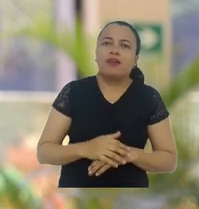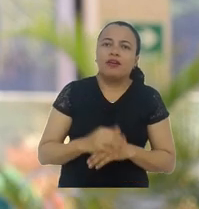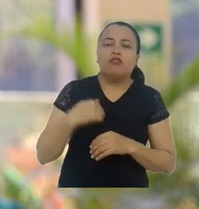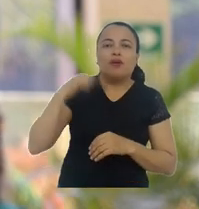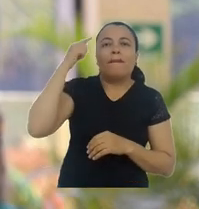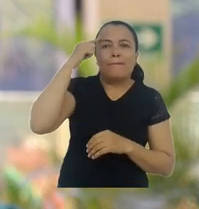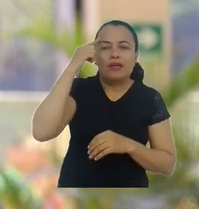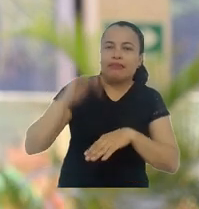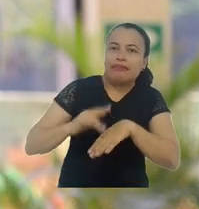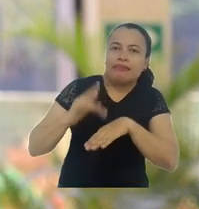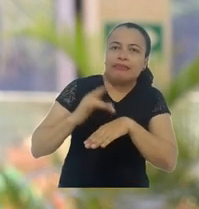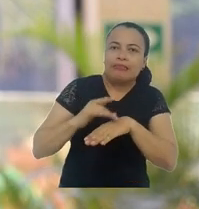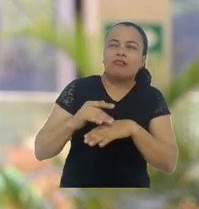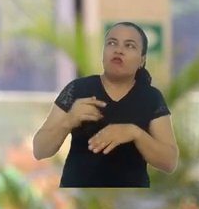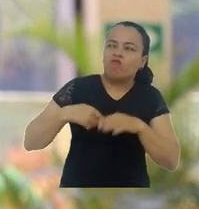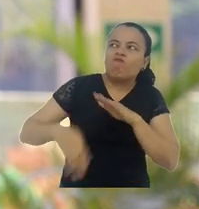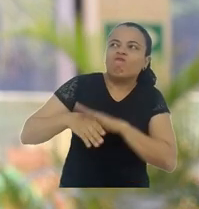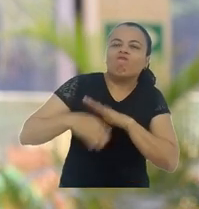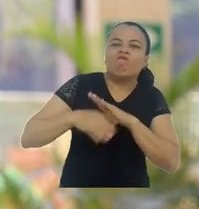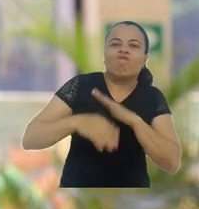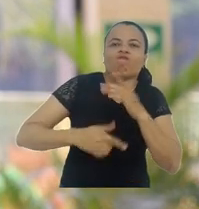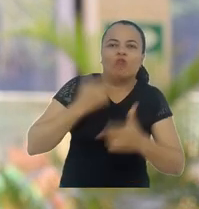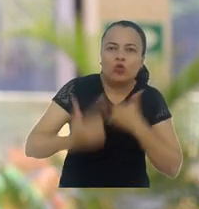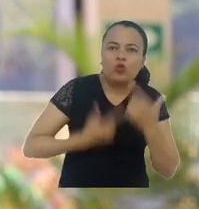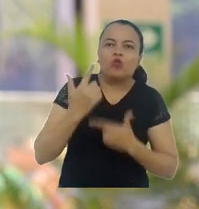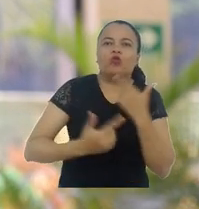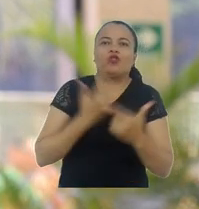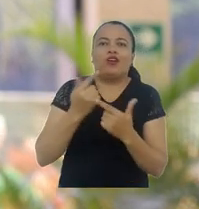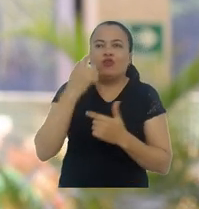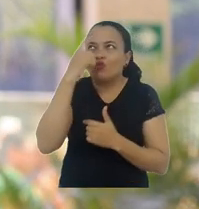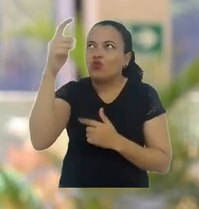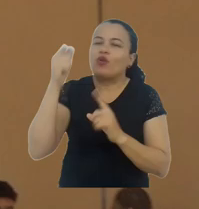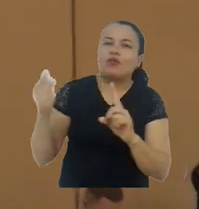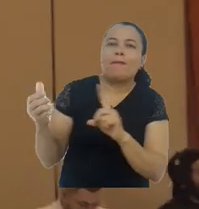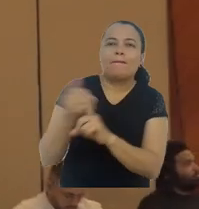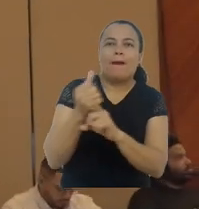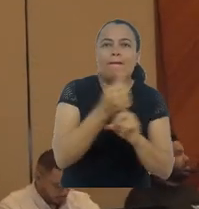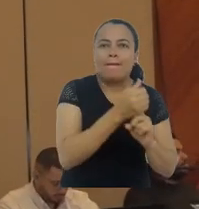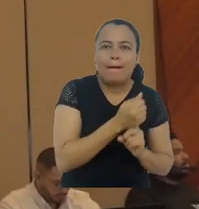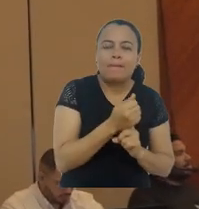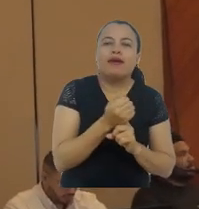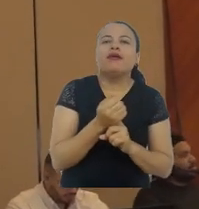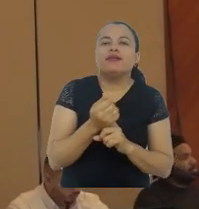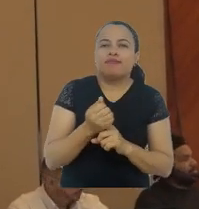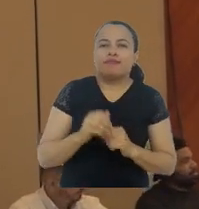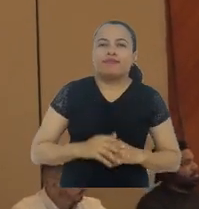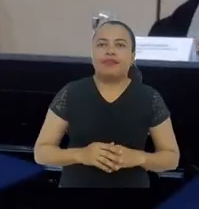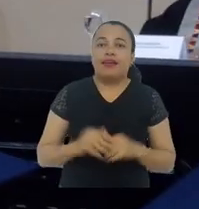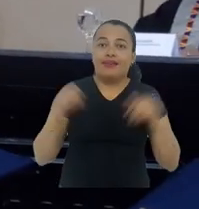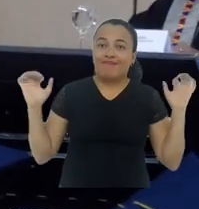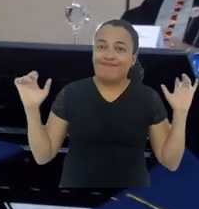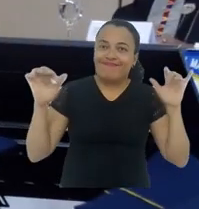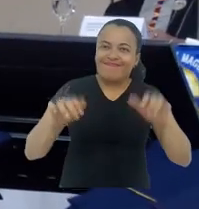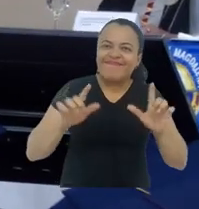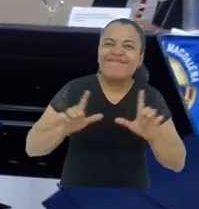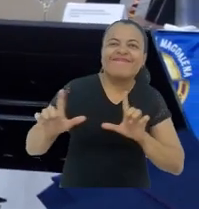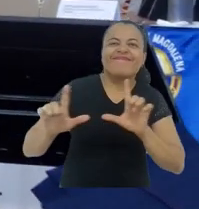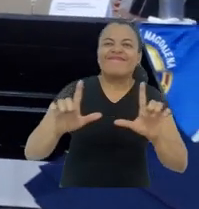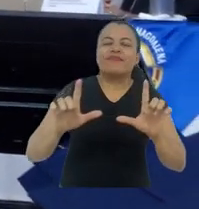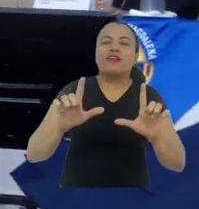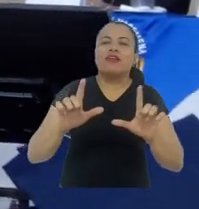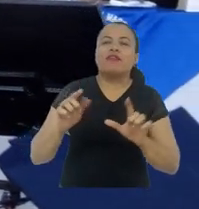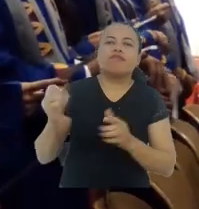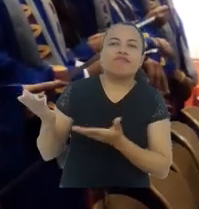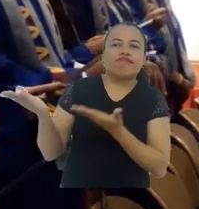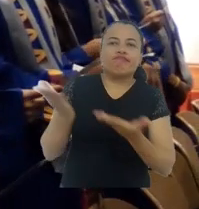creo que lo estimulan a uno a seguir adelante, a seguir luchando por su sueño, a conseguir más logros. El acto estuvo presidido